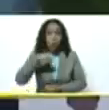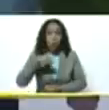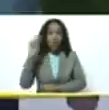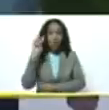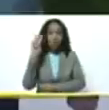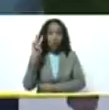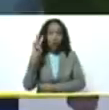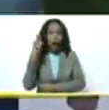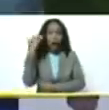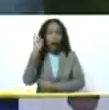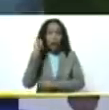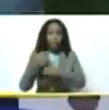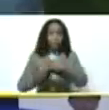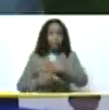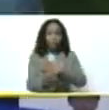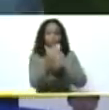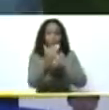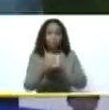sale